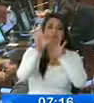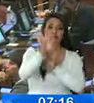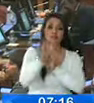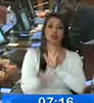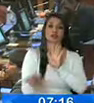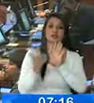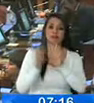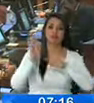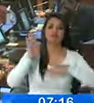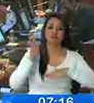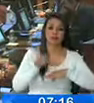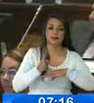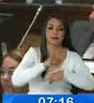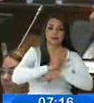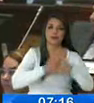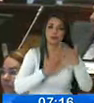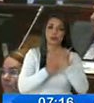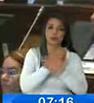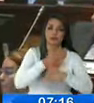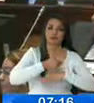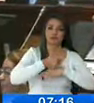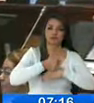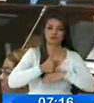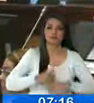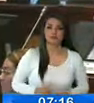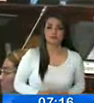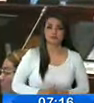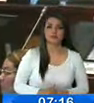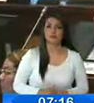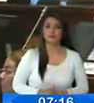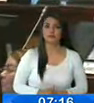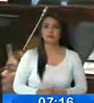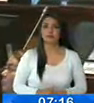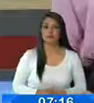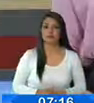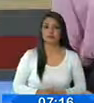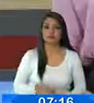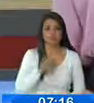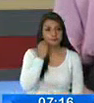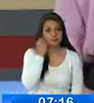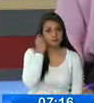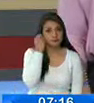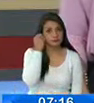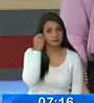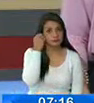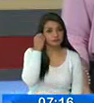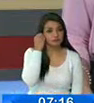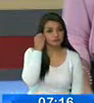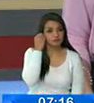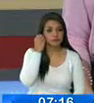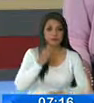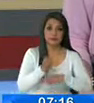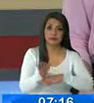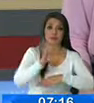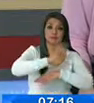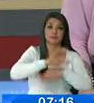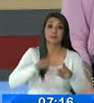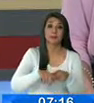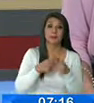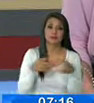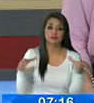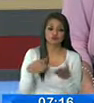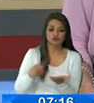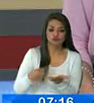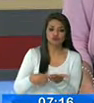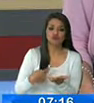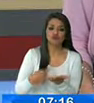las dignidades de la Asamblea, informó Héctor Romero. La Asamblea Nacional empezó a analizar los